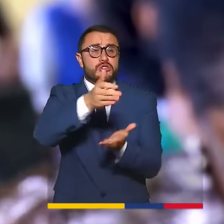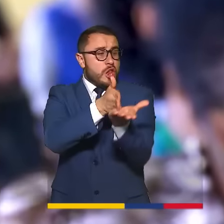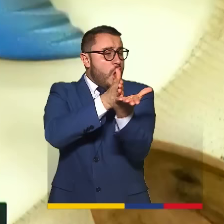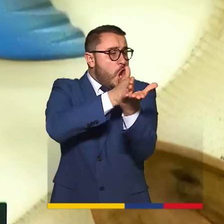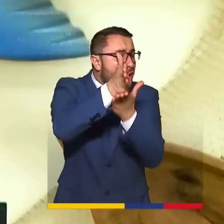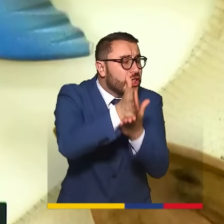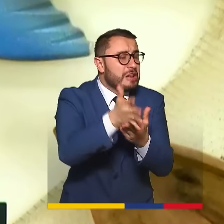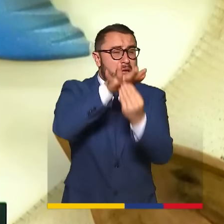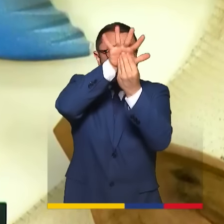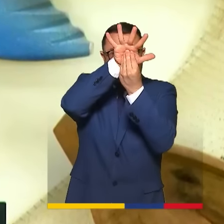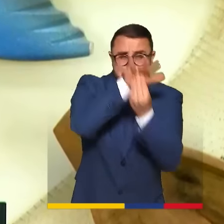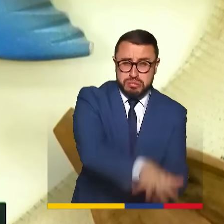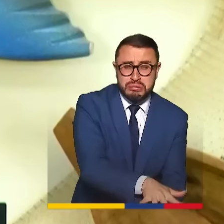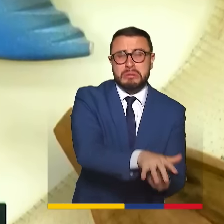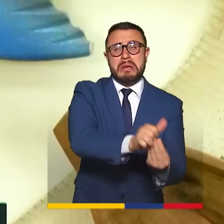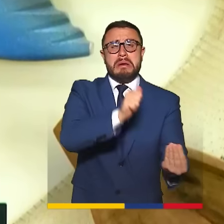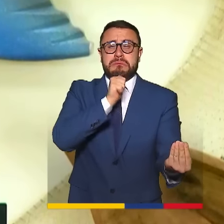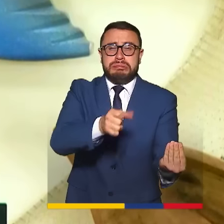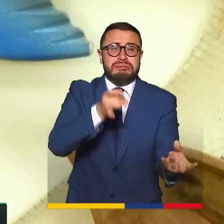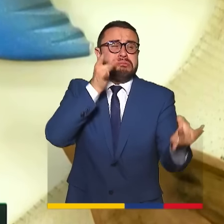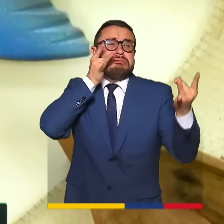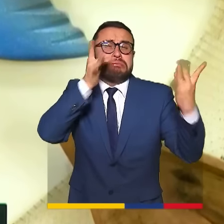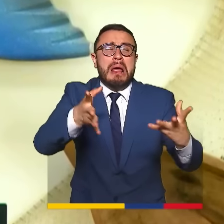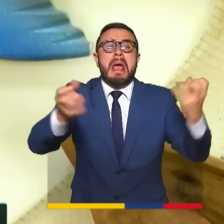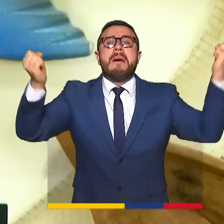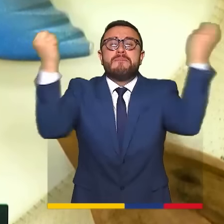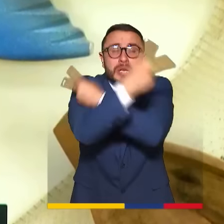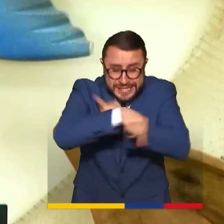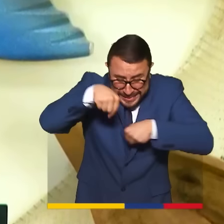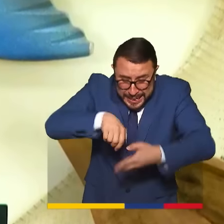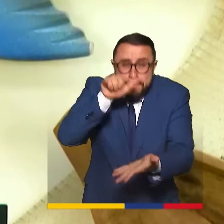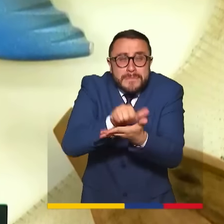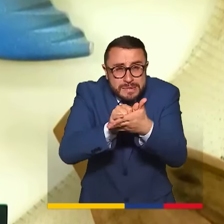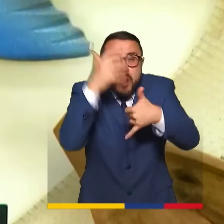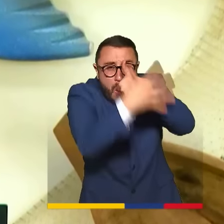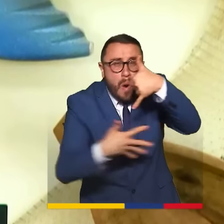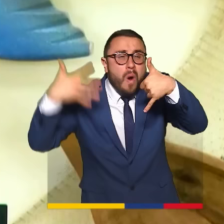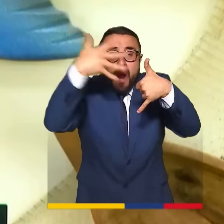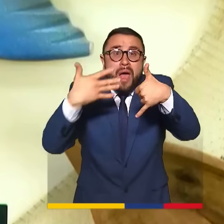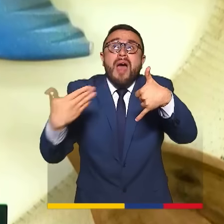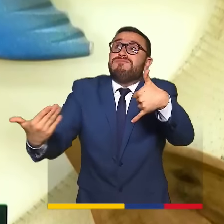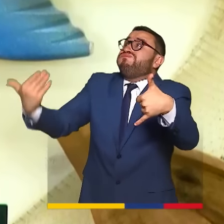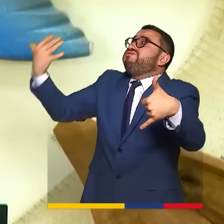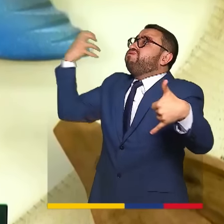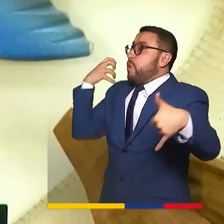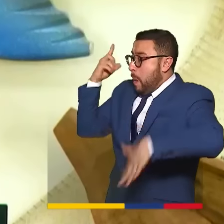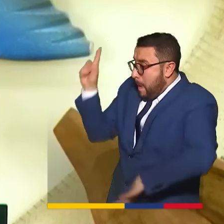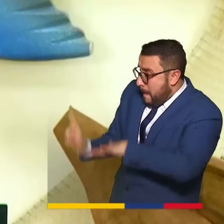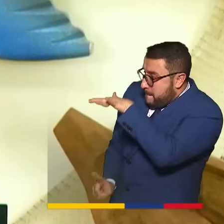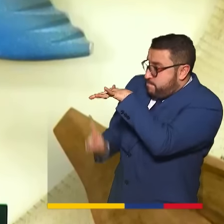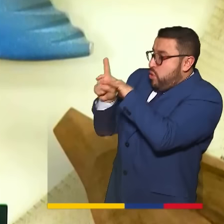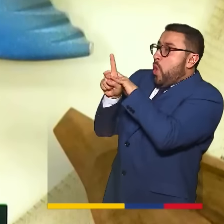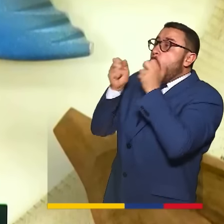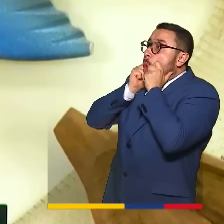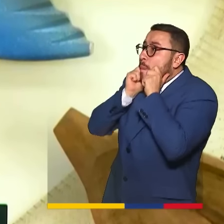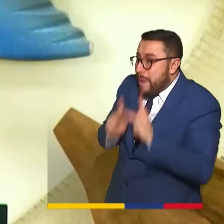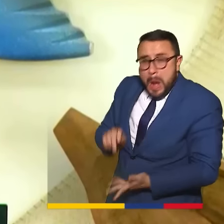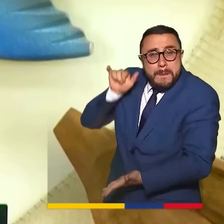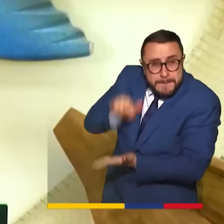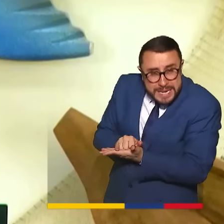vejados, violentados en nuestra propia patria, que vio surgir con esos mismos seres